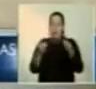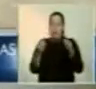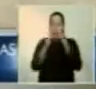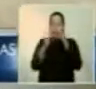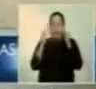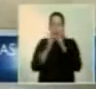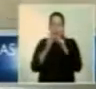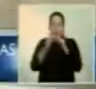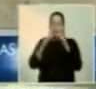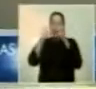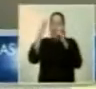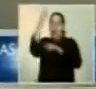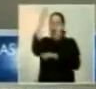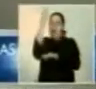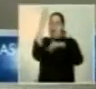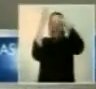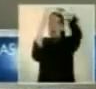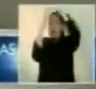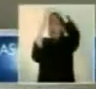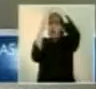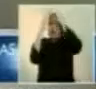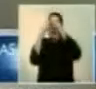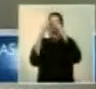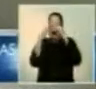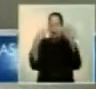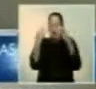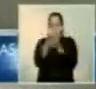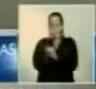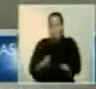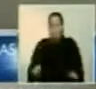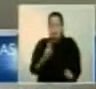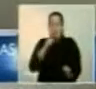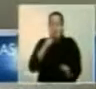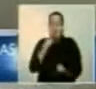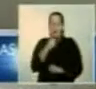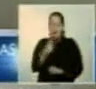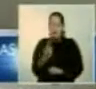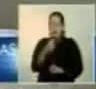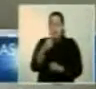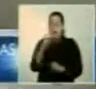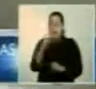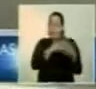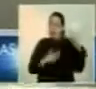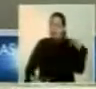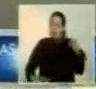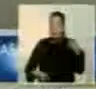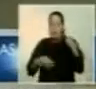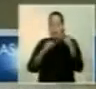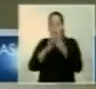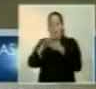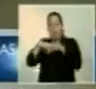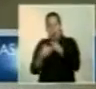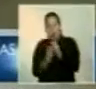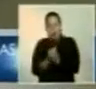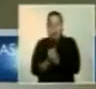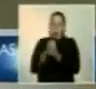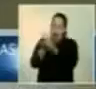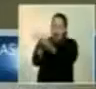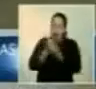las de los árbol no eso no puede ser como dice armemos presidente una mano lava la otra hoy por mí mañana